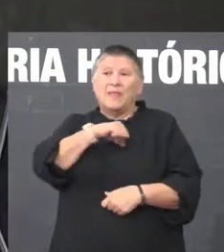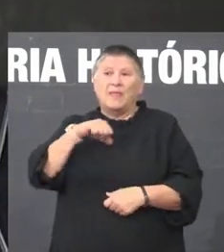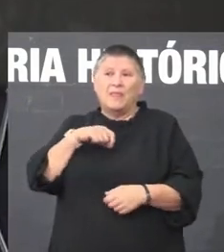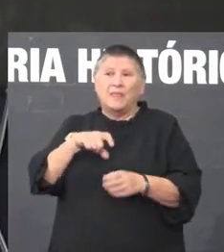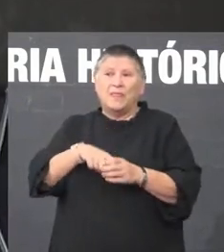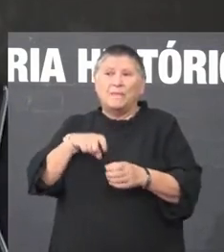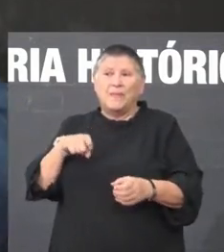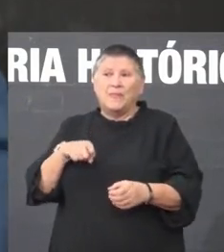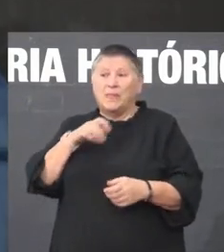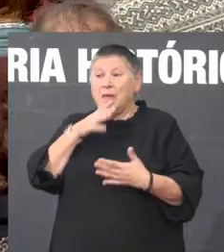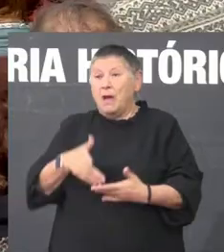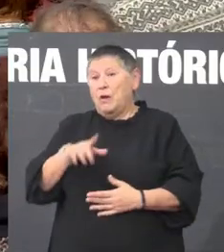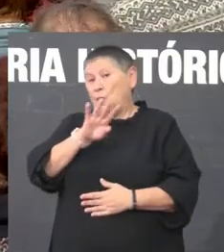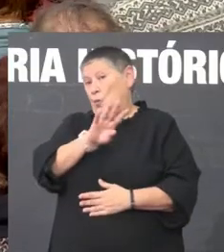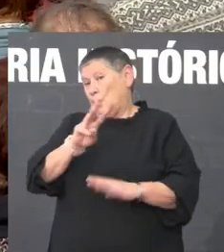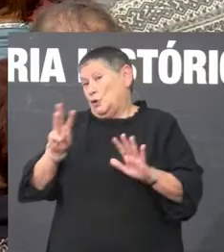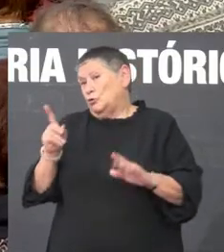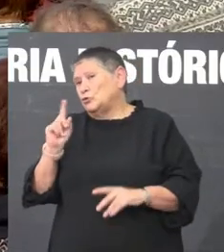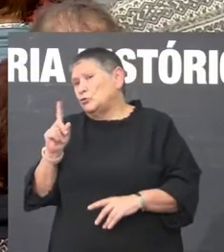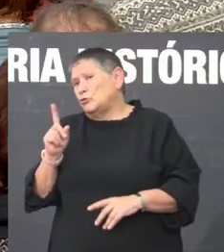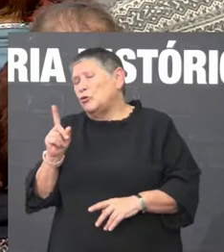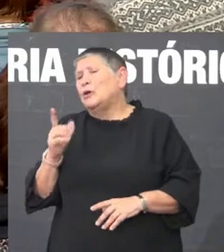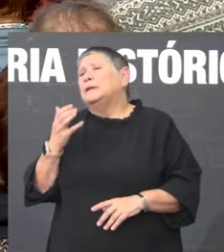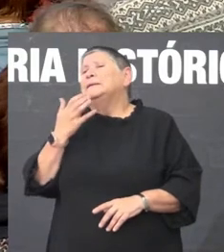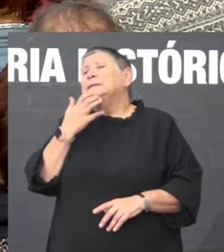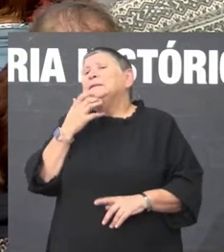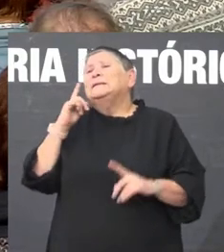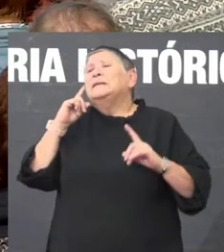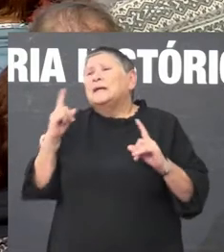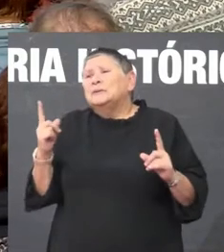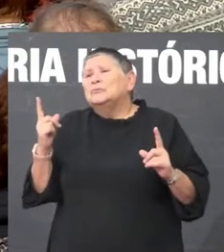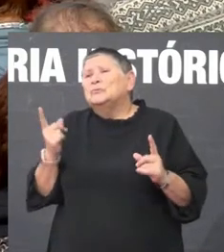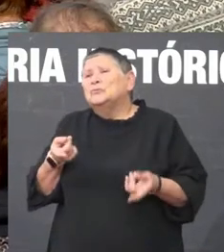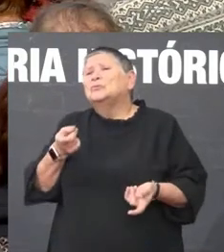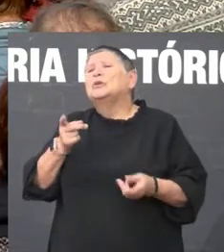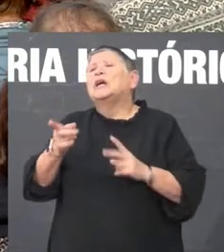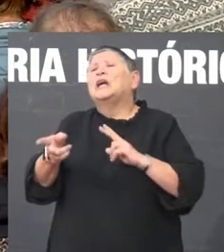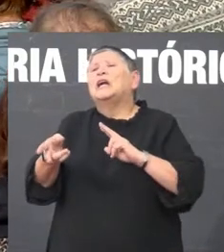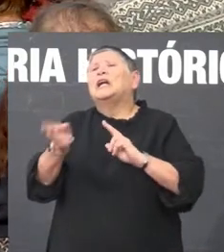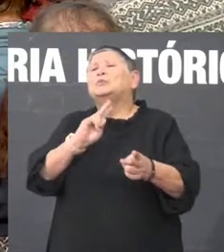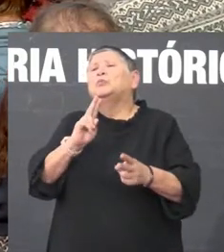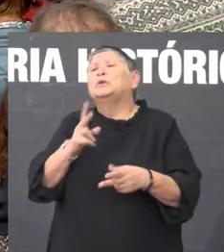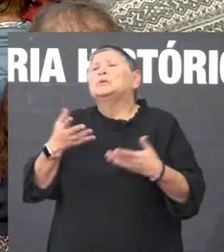el 48%, ¿cuál sería su respuesta?